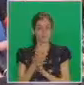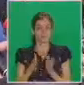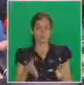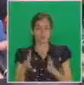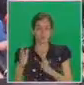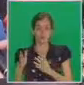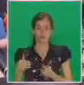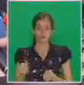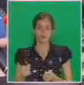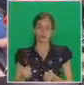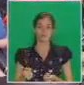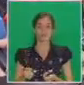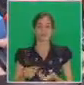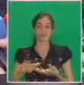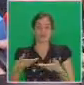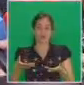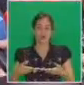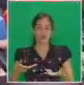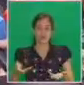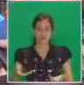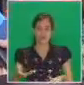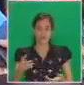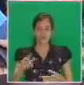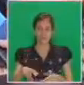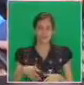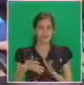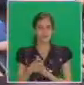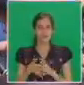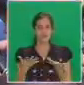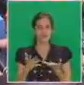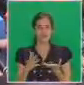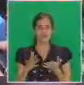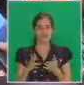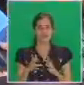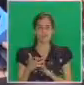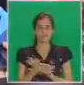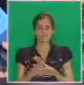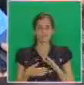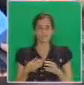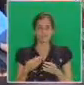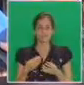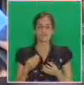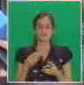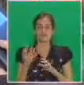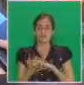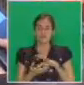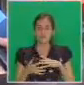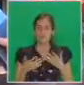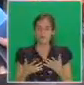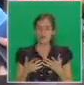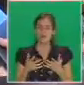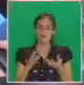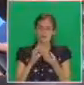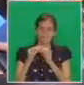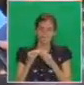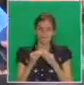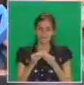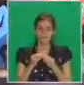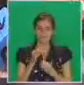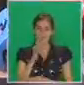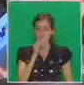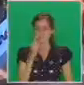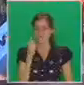sido adjudicadas, que han venido entregando. ¿Qué tipo de daño? Mira, las reparaciones de verdad están no están en